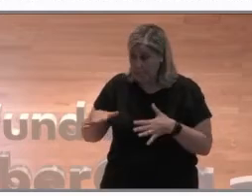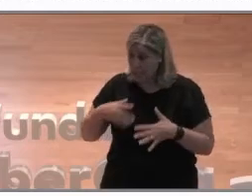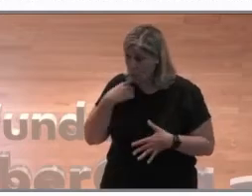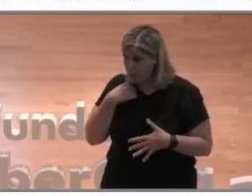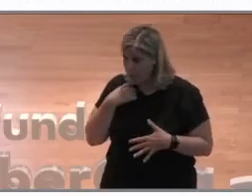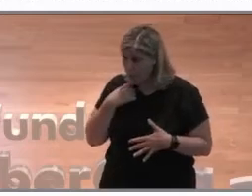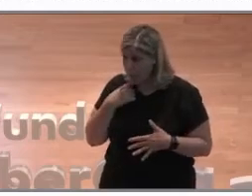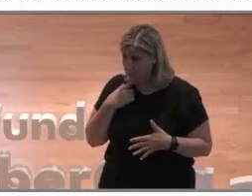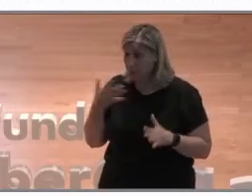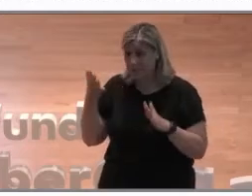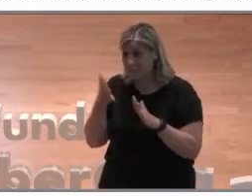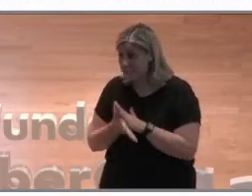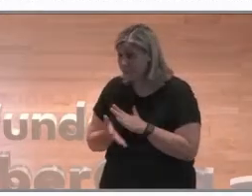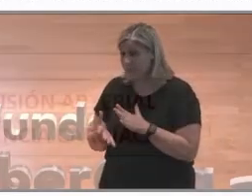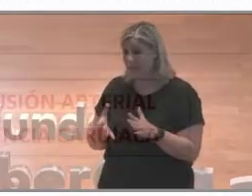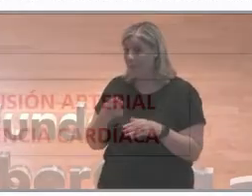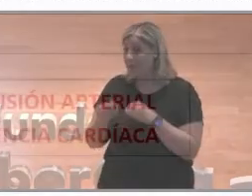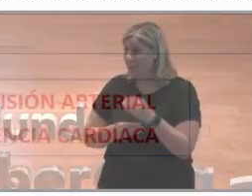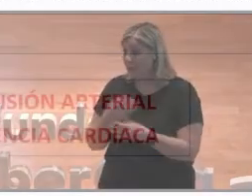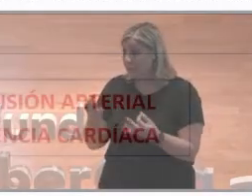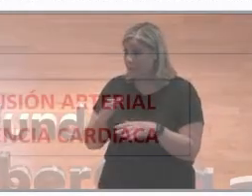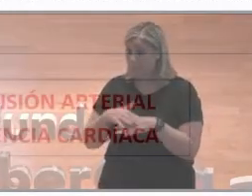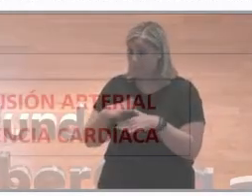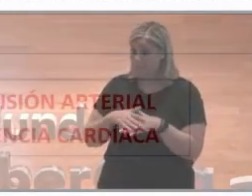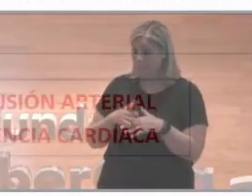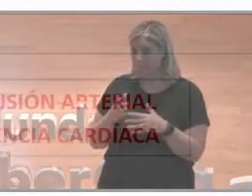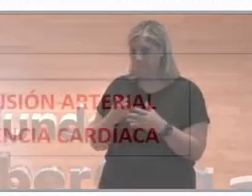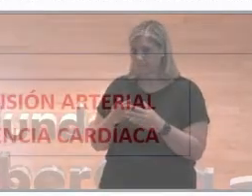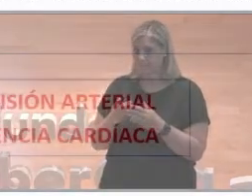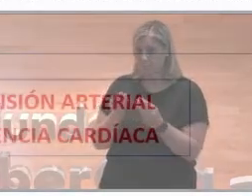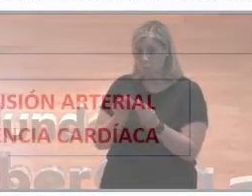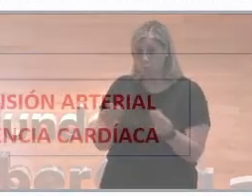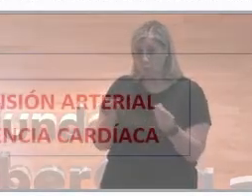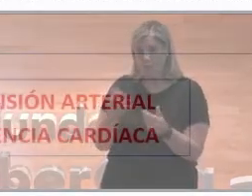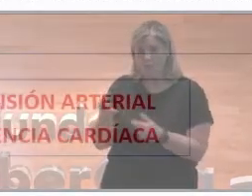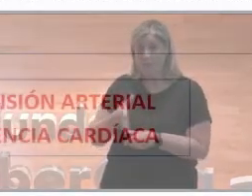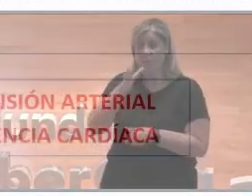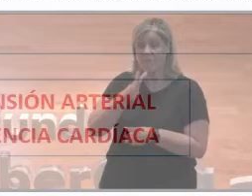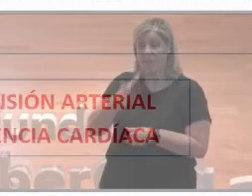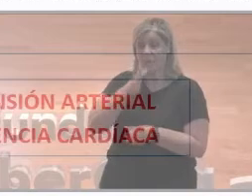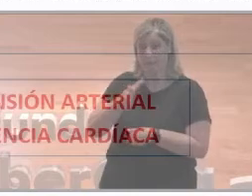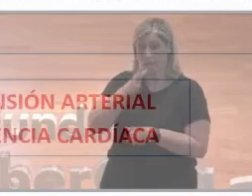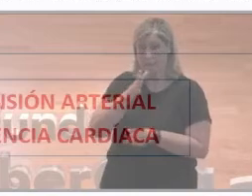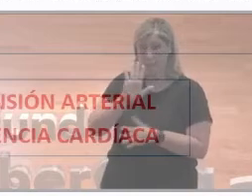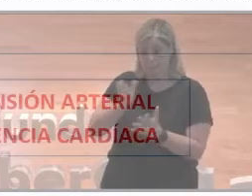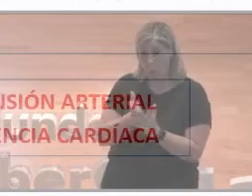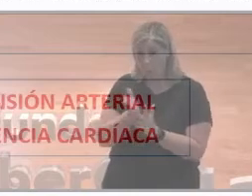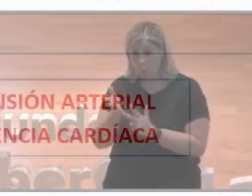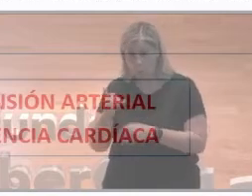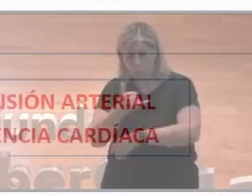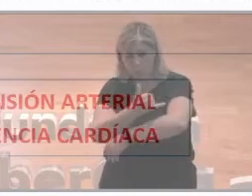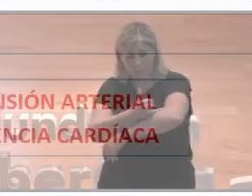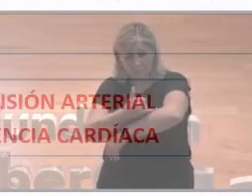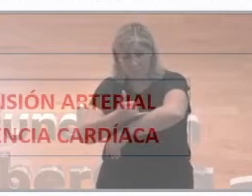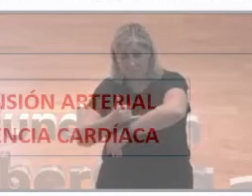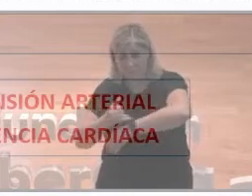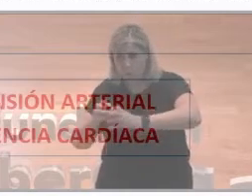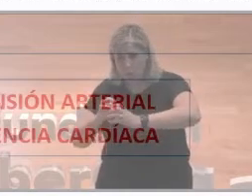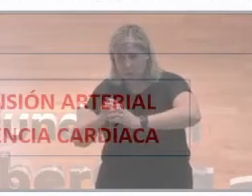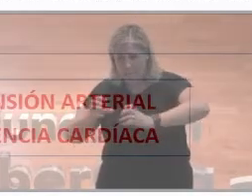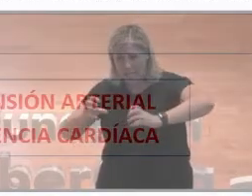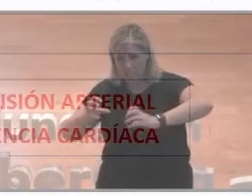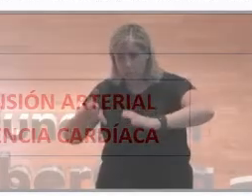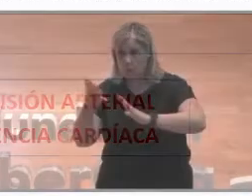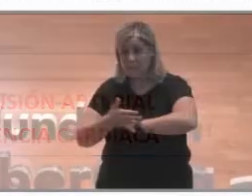Con lo cual lo que tendríamos que hacer para mitigar eso es beber. Y por otro lado es la vasodilatación. La vasodilatación significa que las arterias